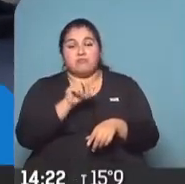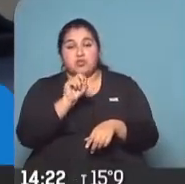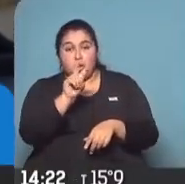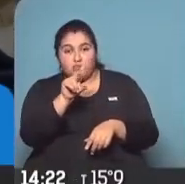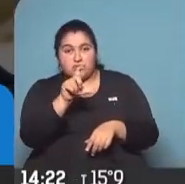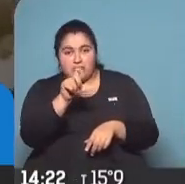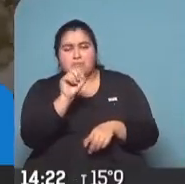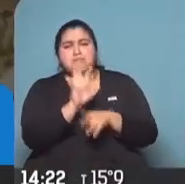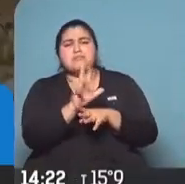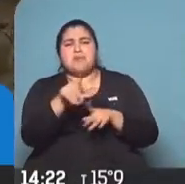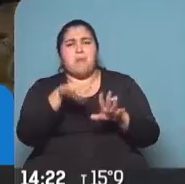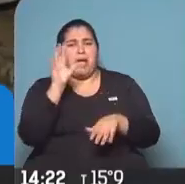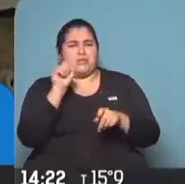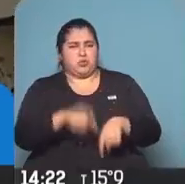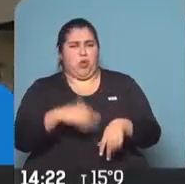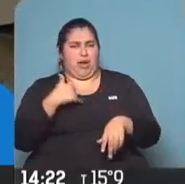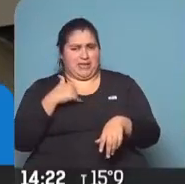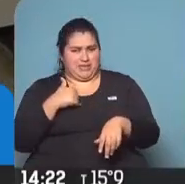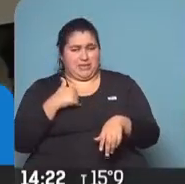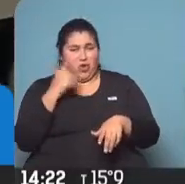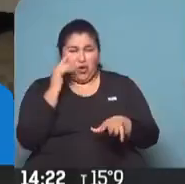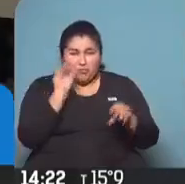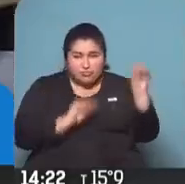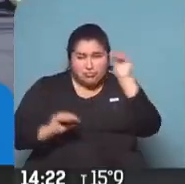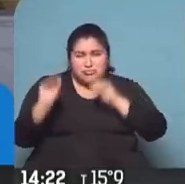característica solo